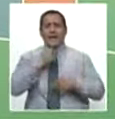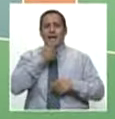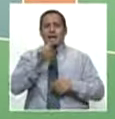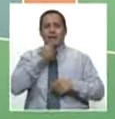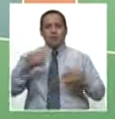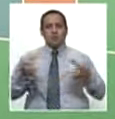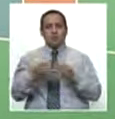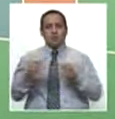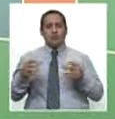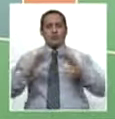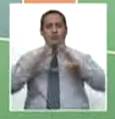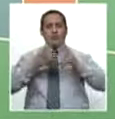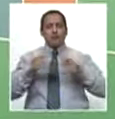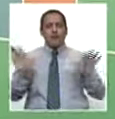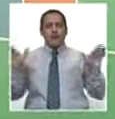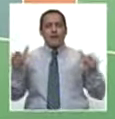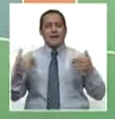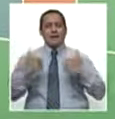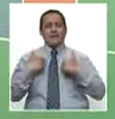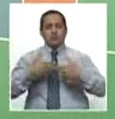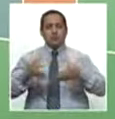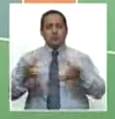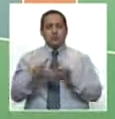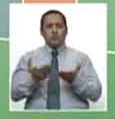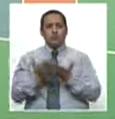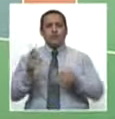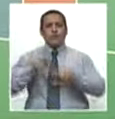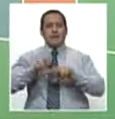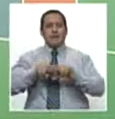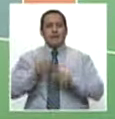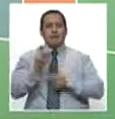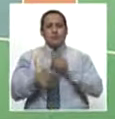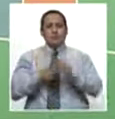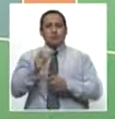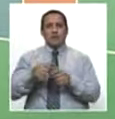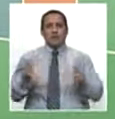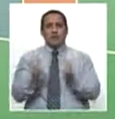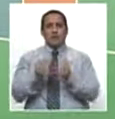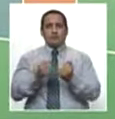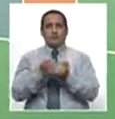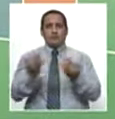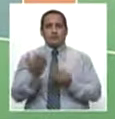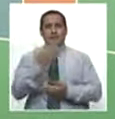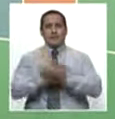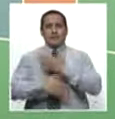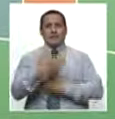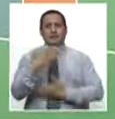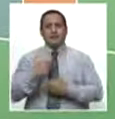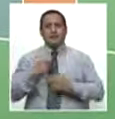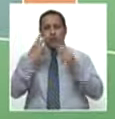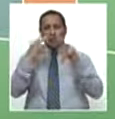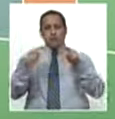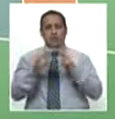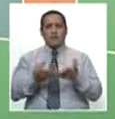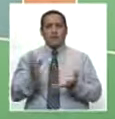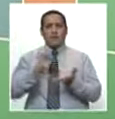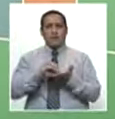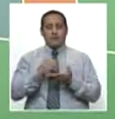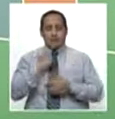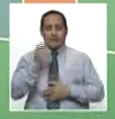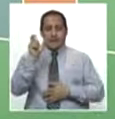Mundo Alas, un grupo que está conformado en Argentina por personas con habilidades diferentes. Conozcamos